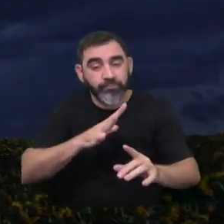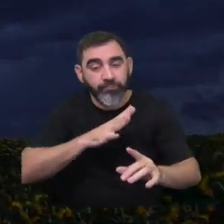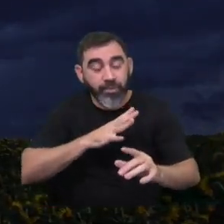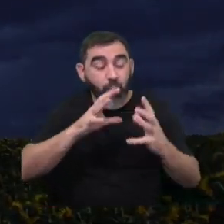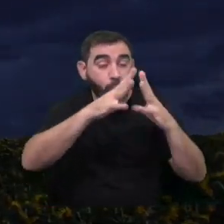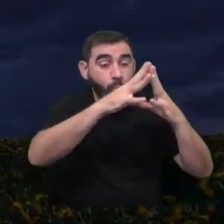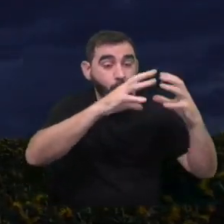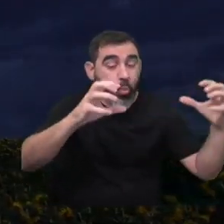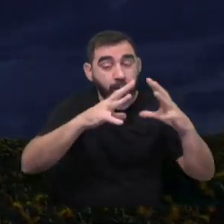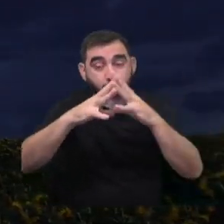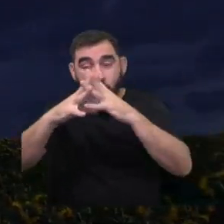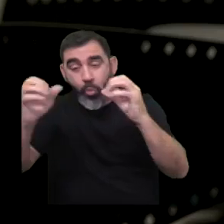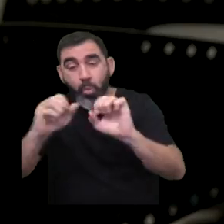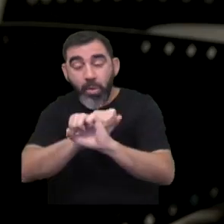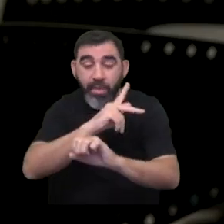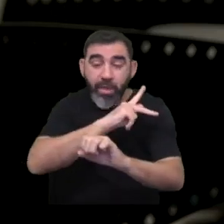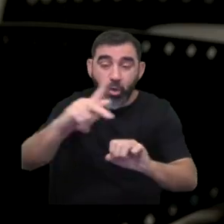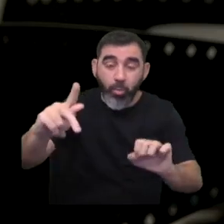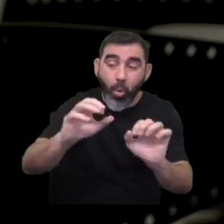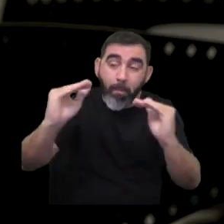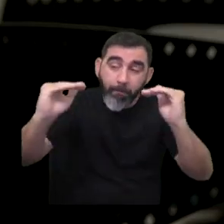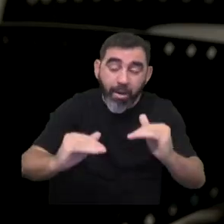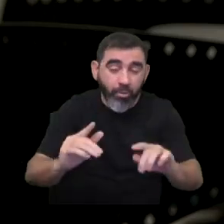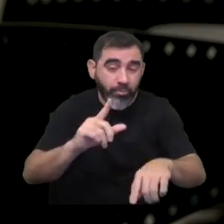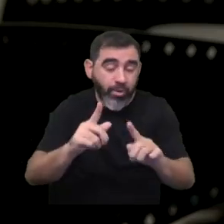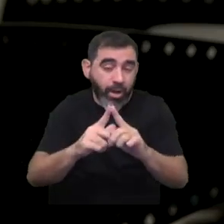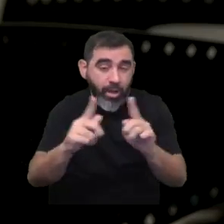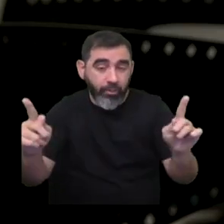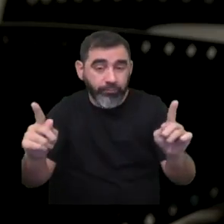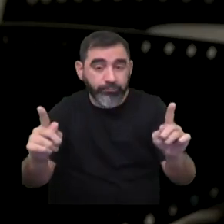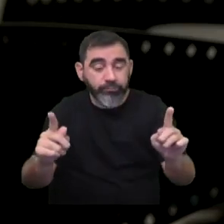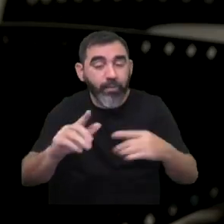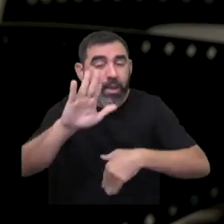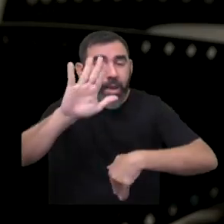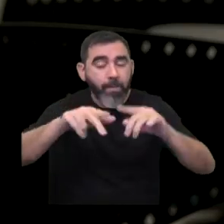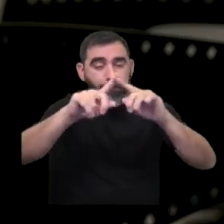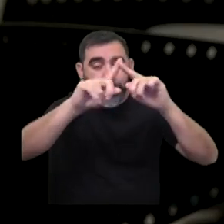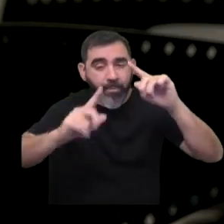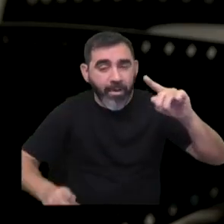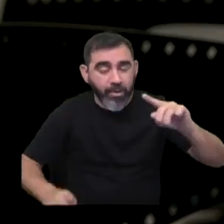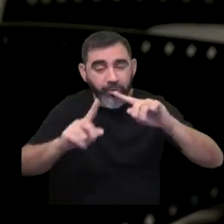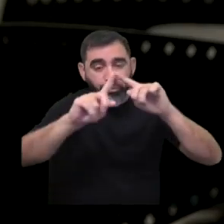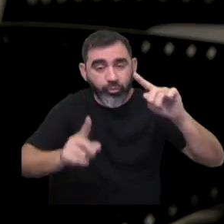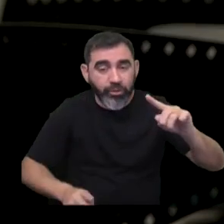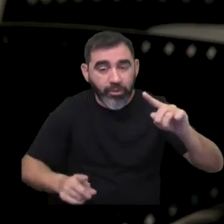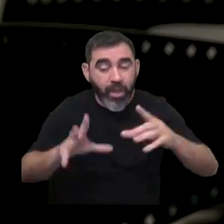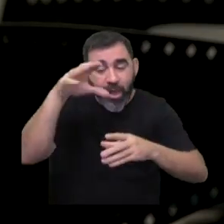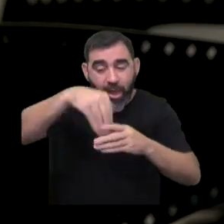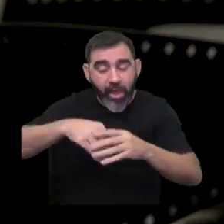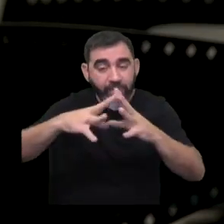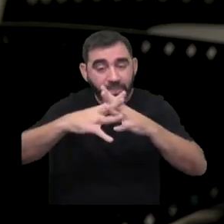nubes, pueden tener kilómetros o no, o dentro de una nube. La mayor parte de las descargas atmosféricas se producen adentro de las